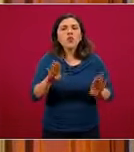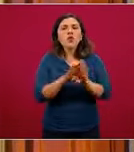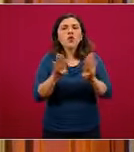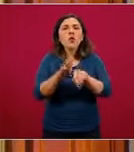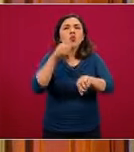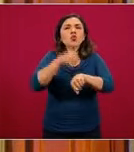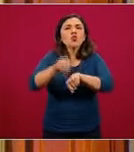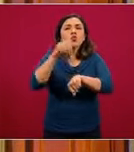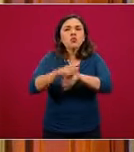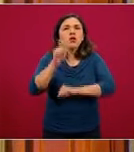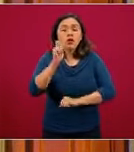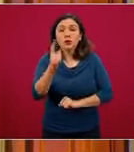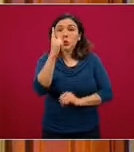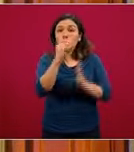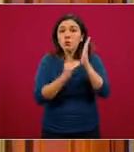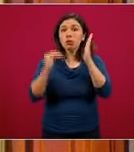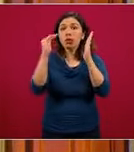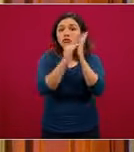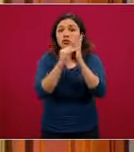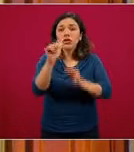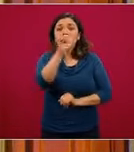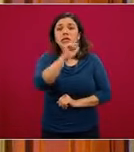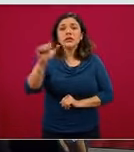los números.